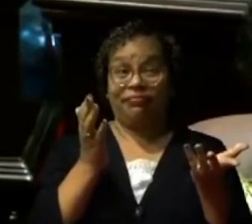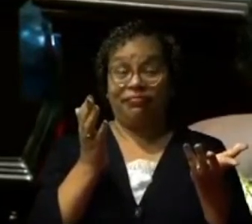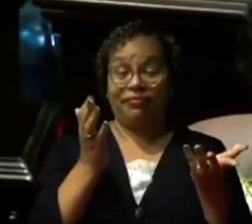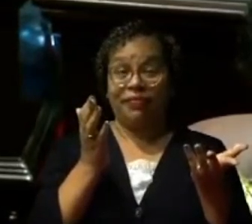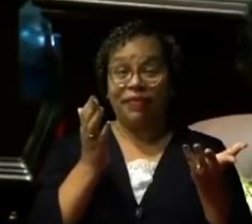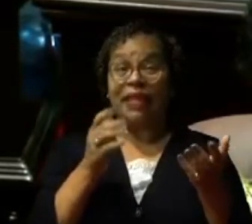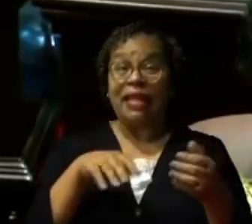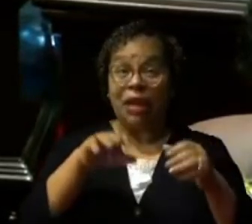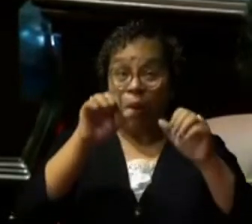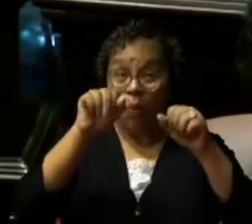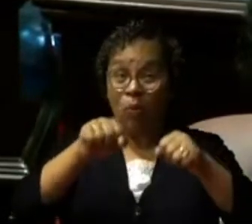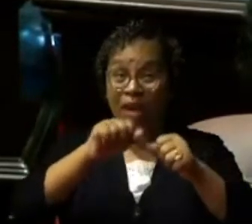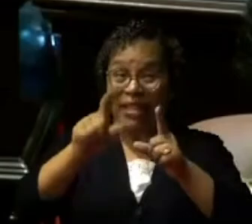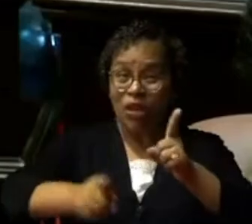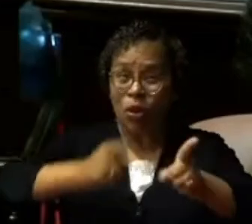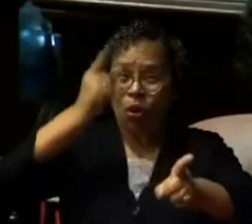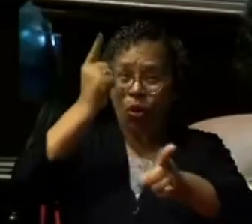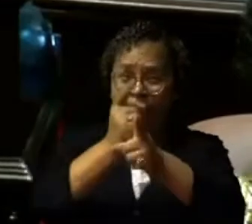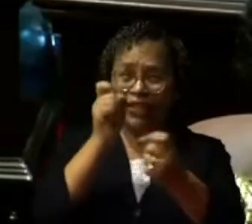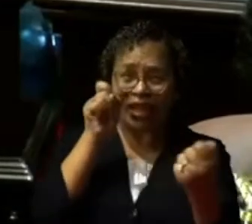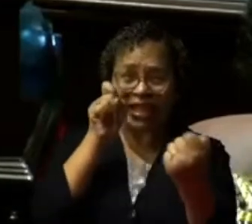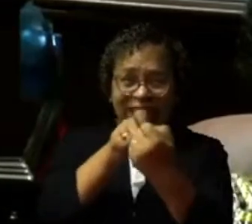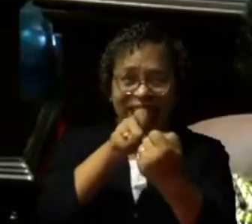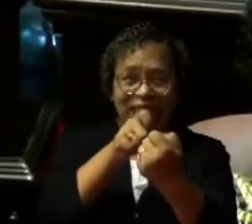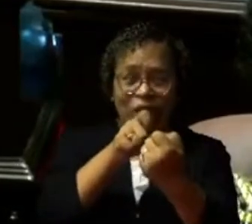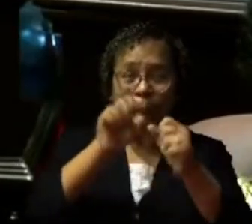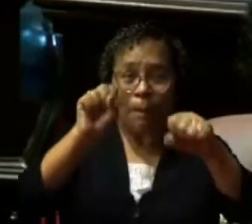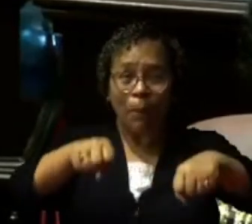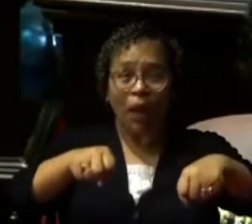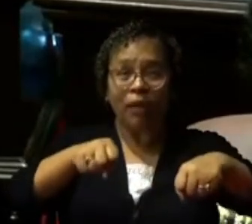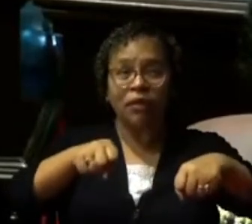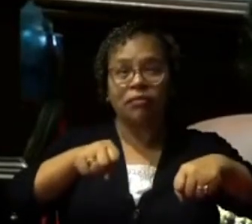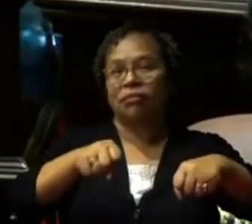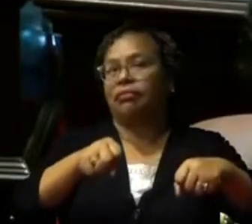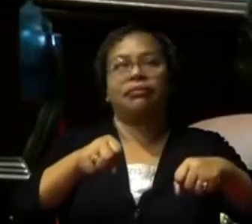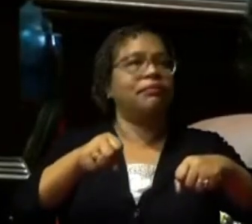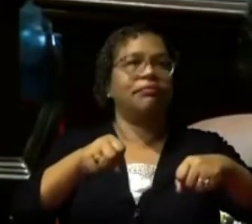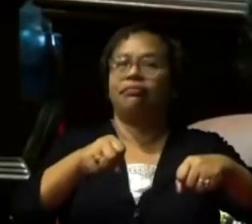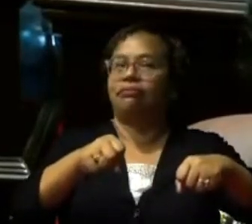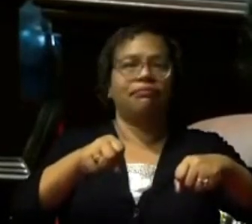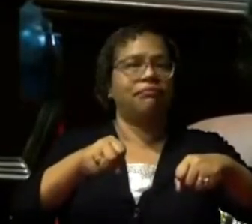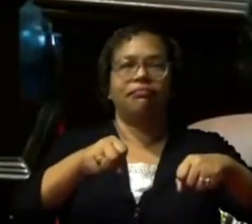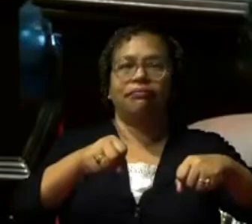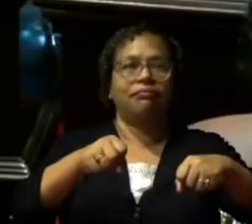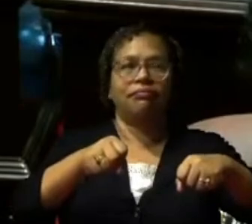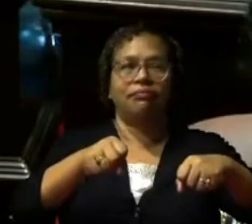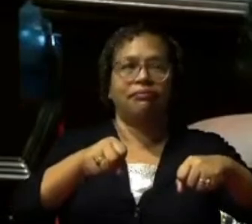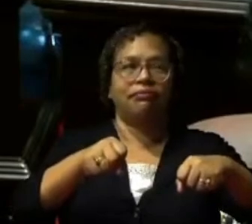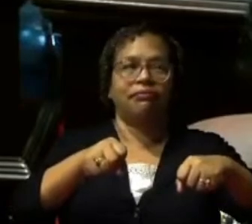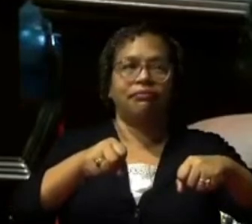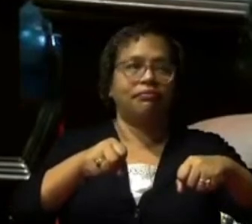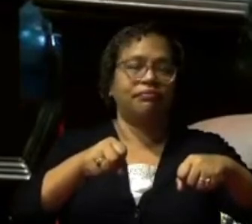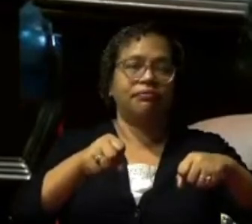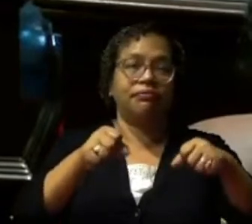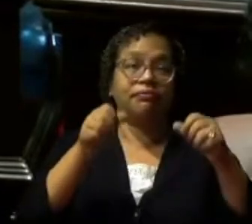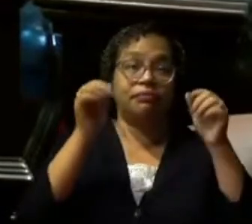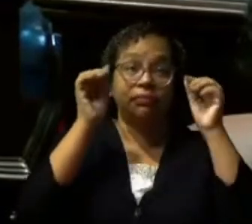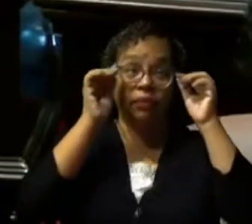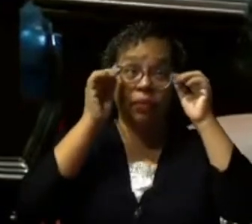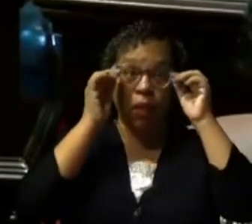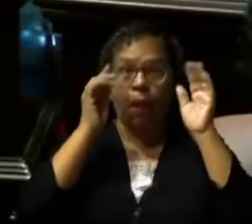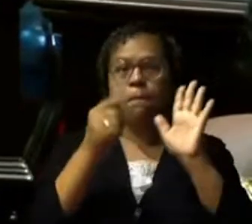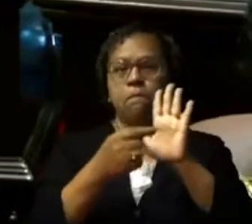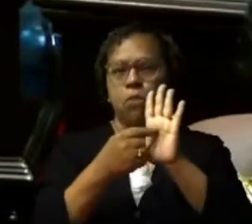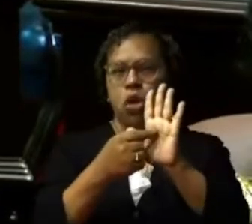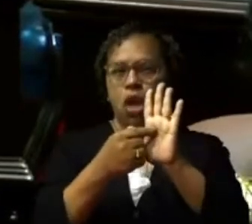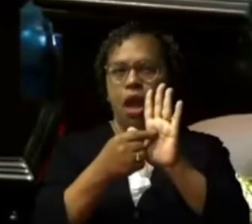matemática exacta el porcentaje de votos en escaños. Pongamos de ejemplo el caso, qué pena que Botello no está aquí, de la provincia de La